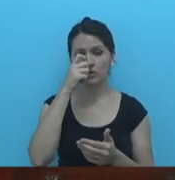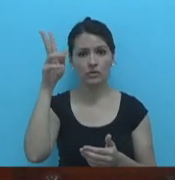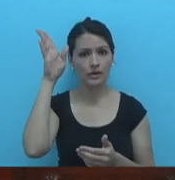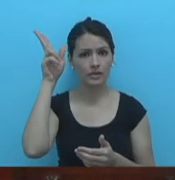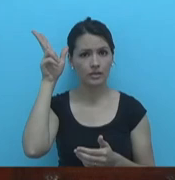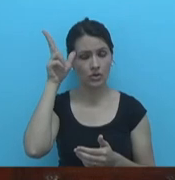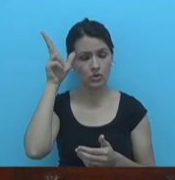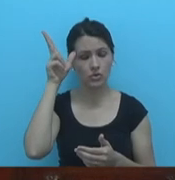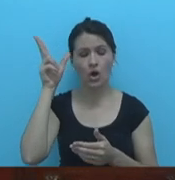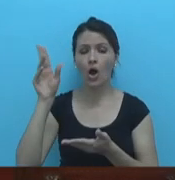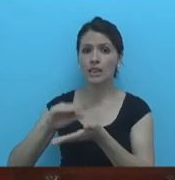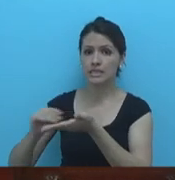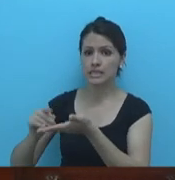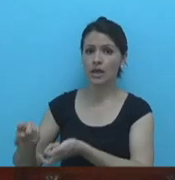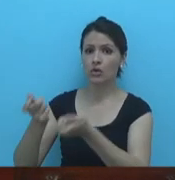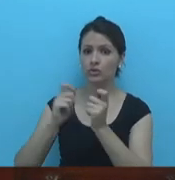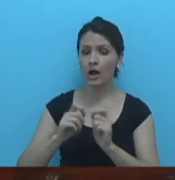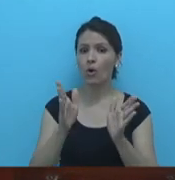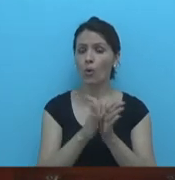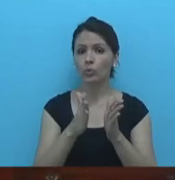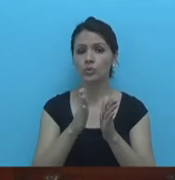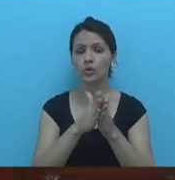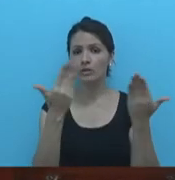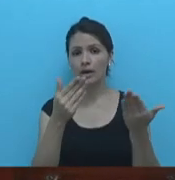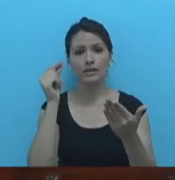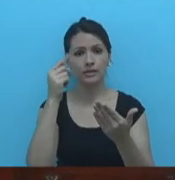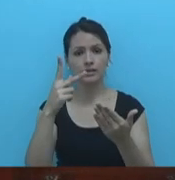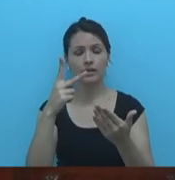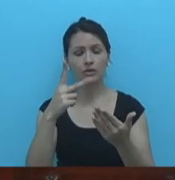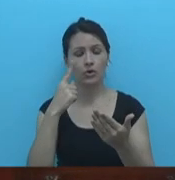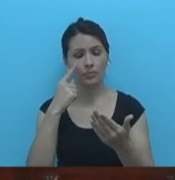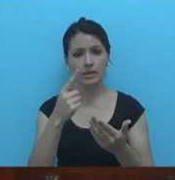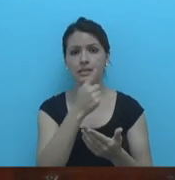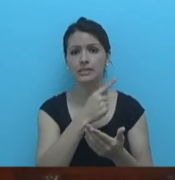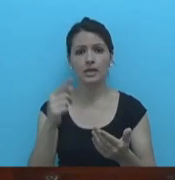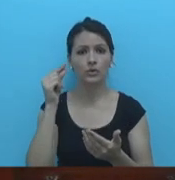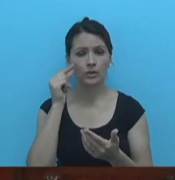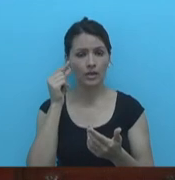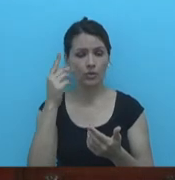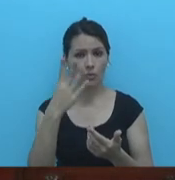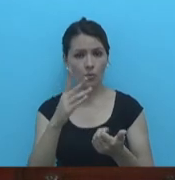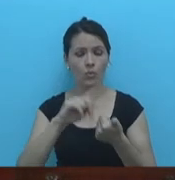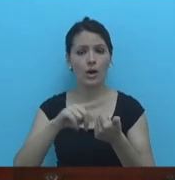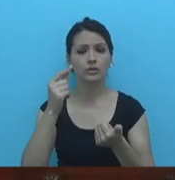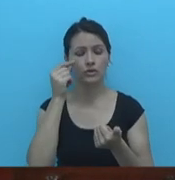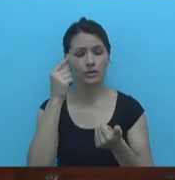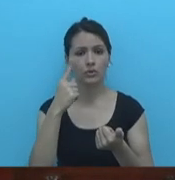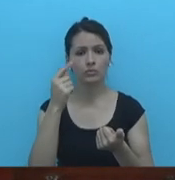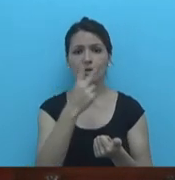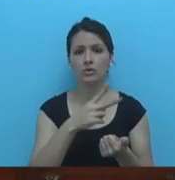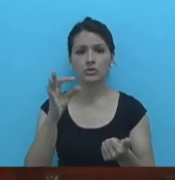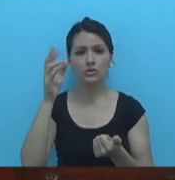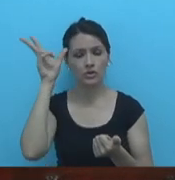32.428 del Senado, venido en revisión, tratamiento conjunto con el expediente 31.144 y 31.208, proyecto de